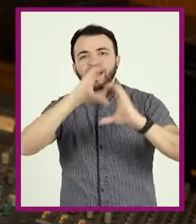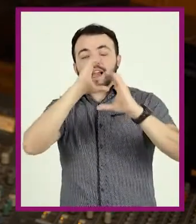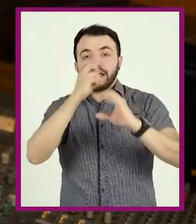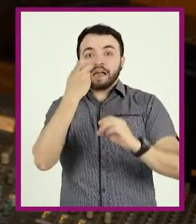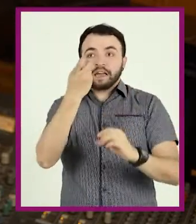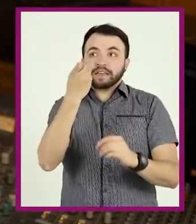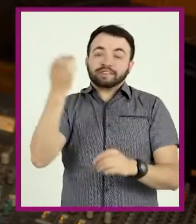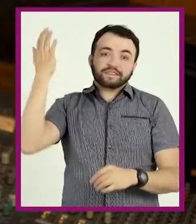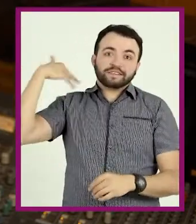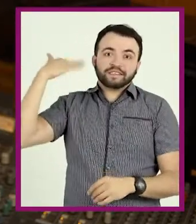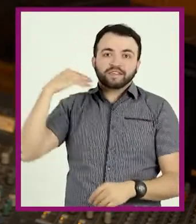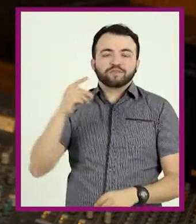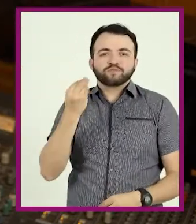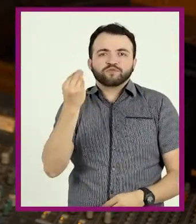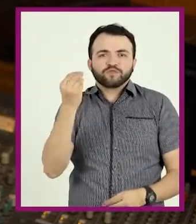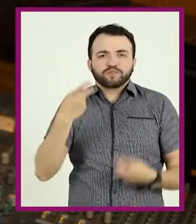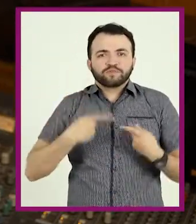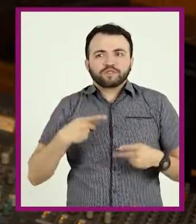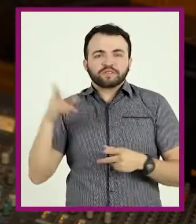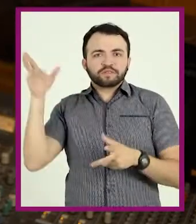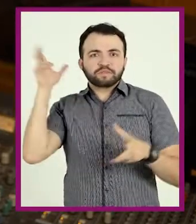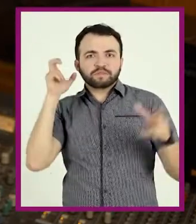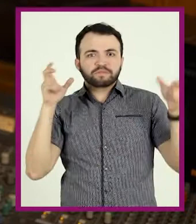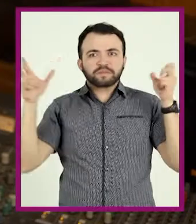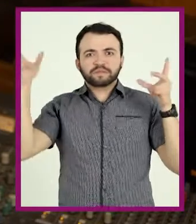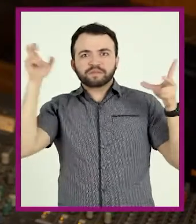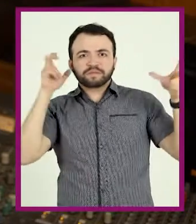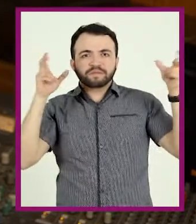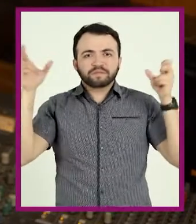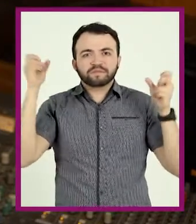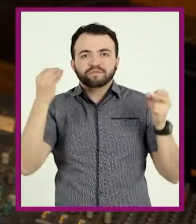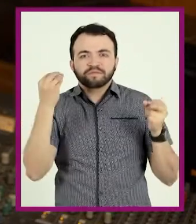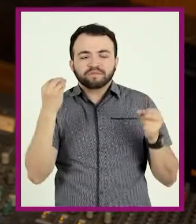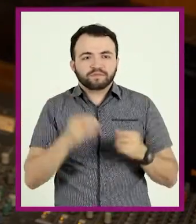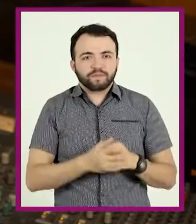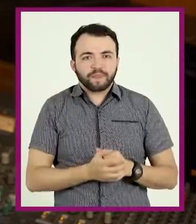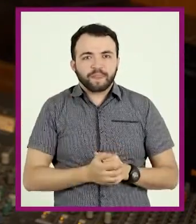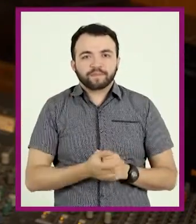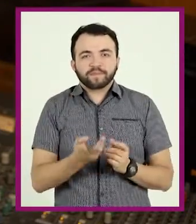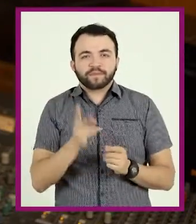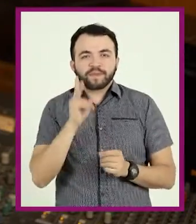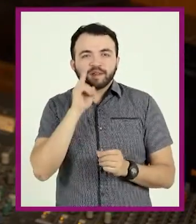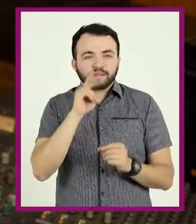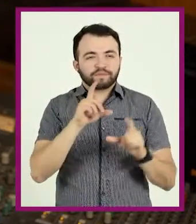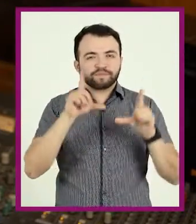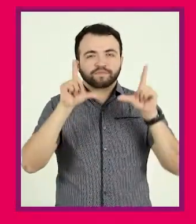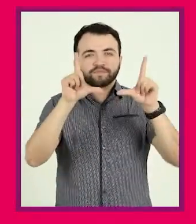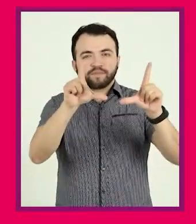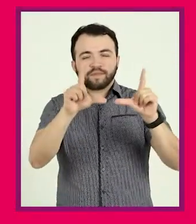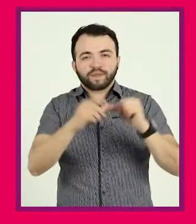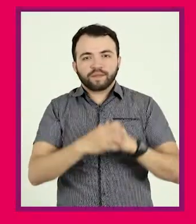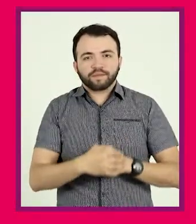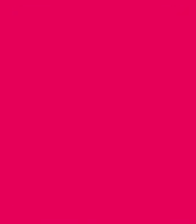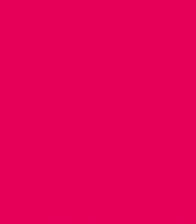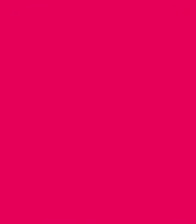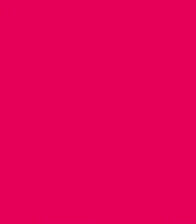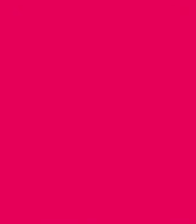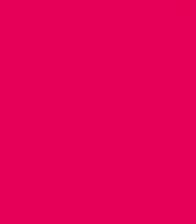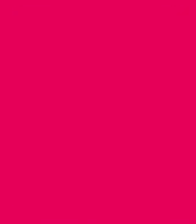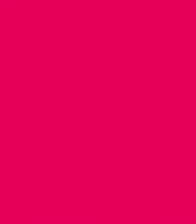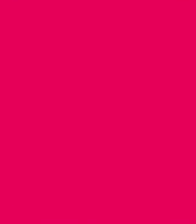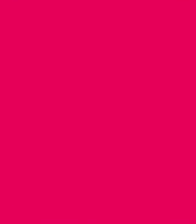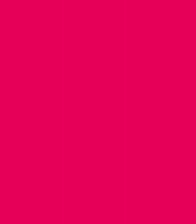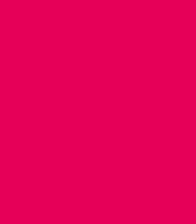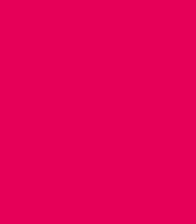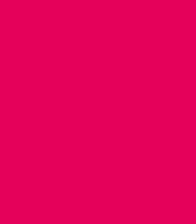décadas fue de lo más escuchado en dicha región. Vamos a ver una capsulita que nos explica toda esta locura yume.